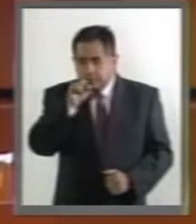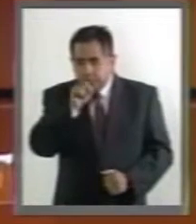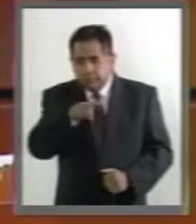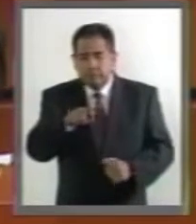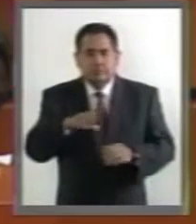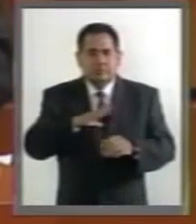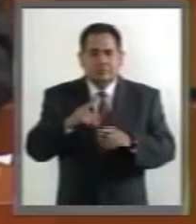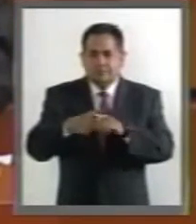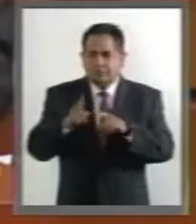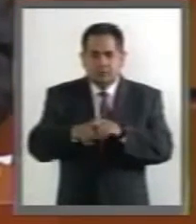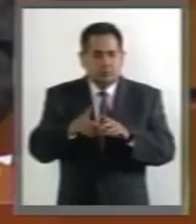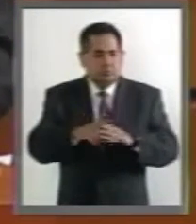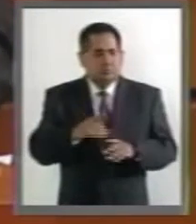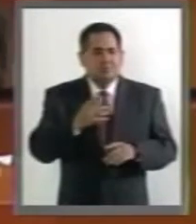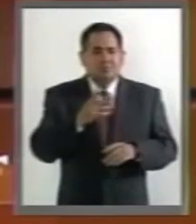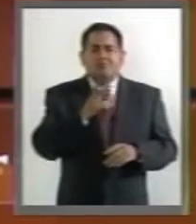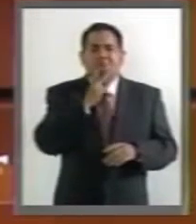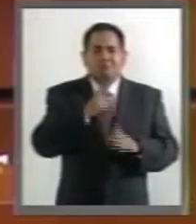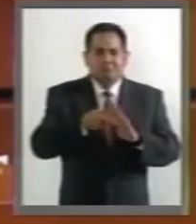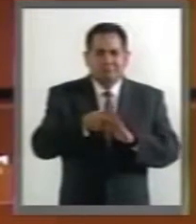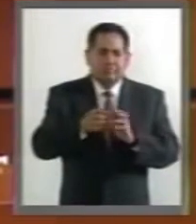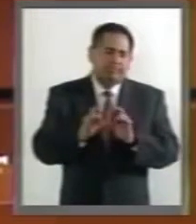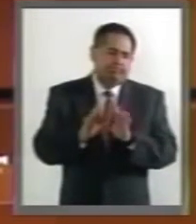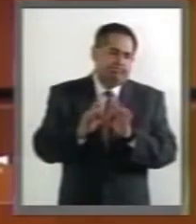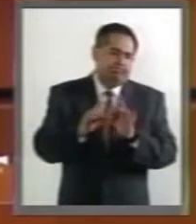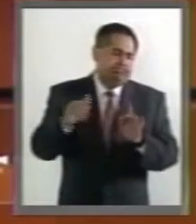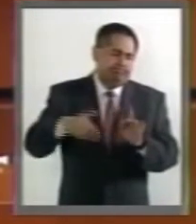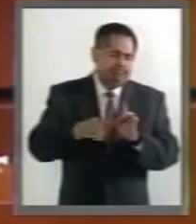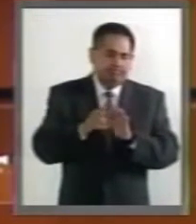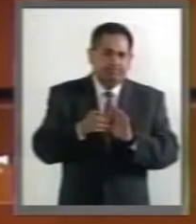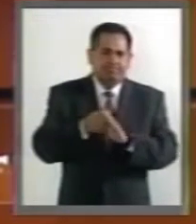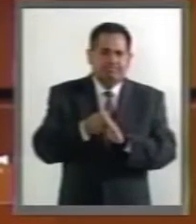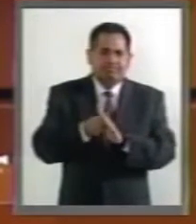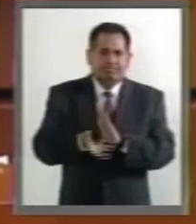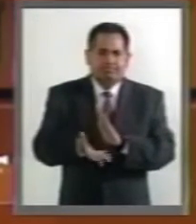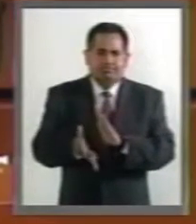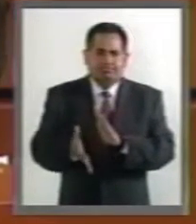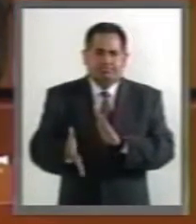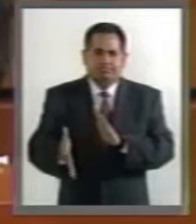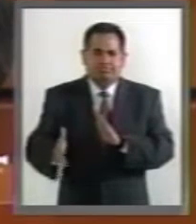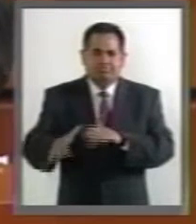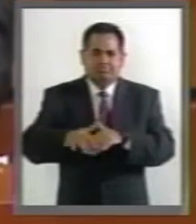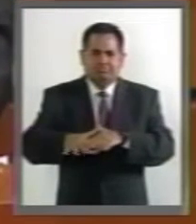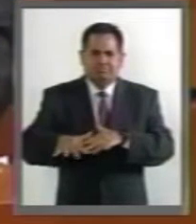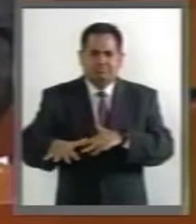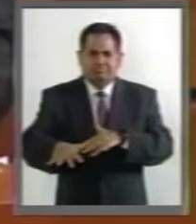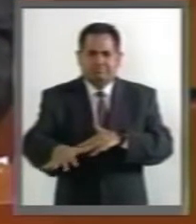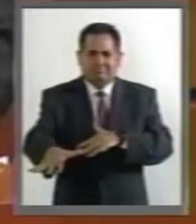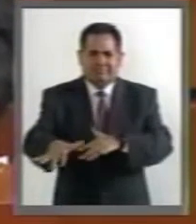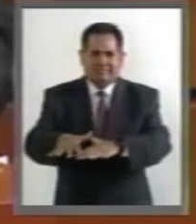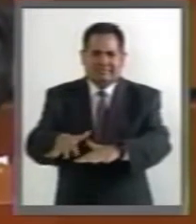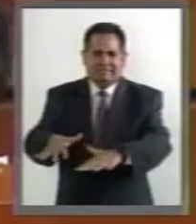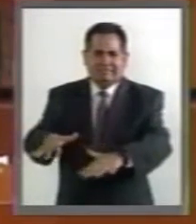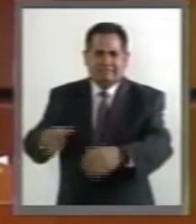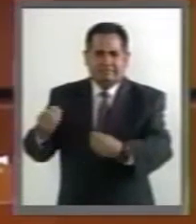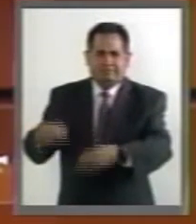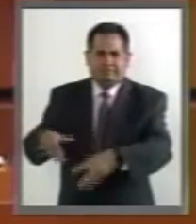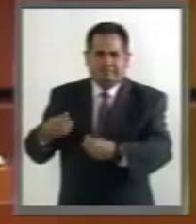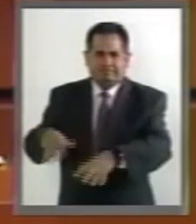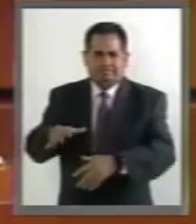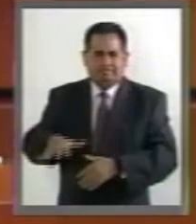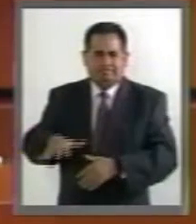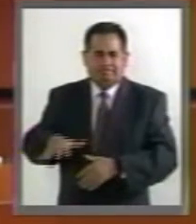resaltan los derrames de crudo que han sido desafortunadamente una constante que afecta recursos naturales